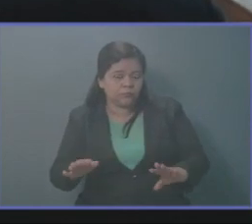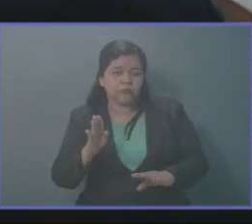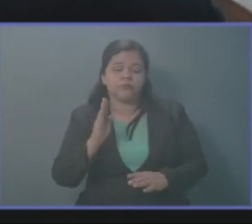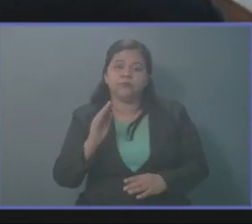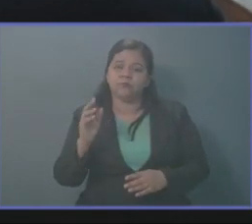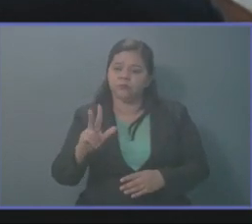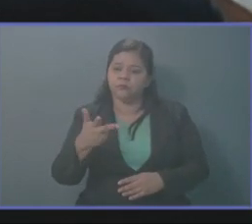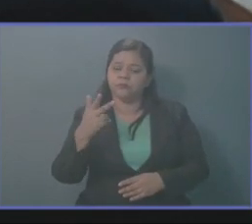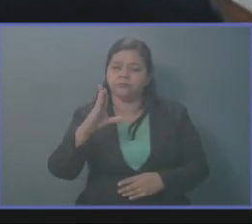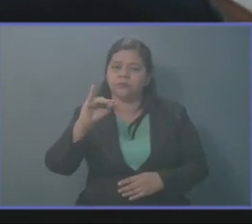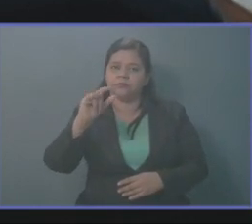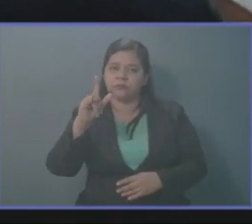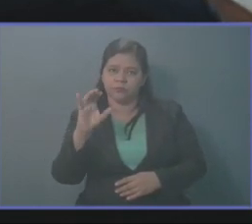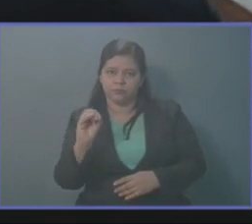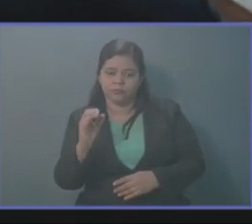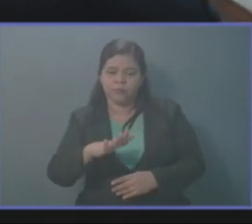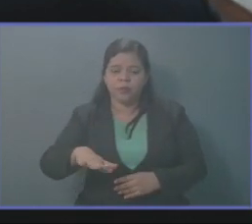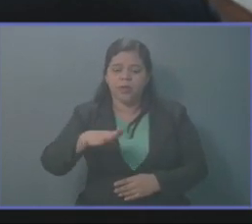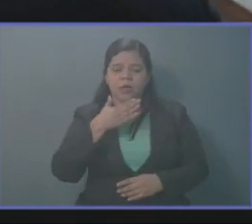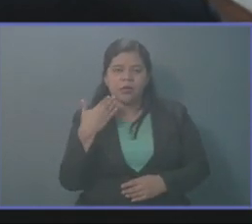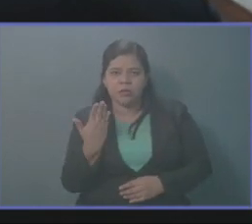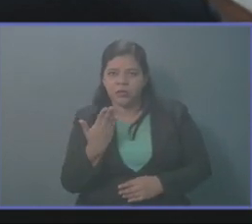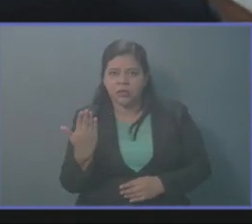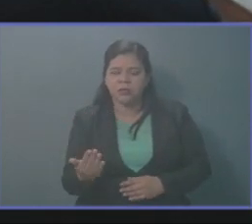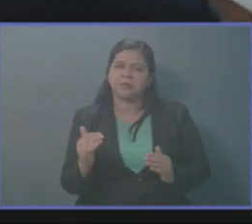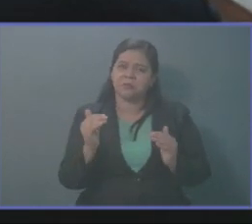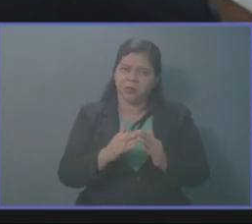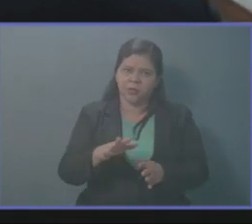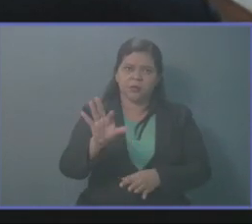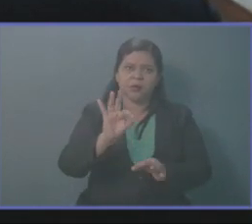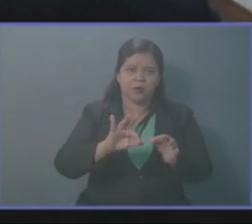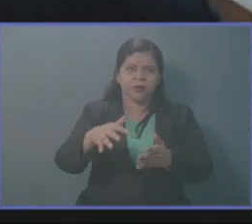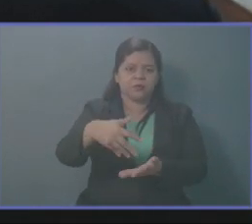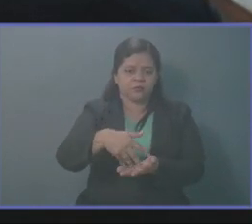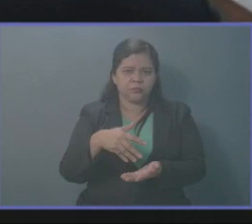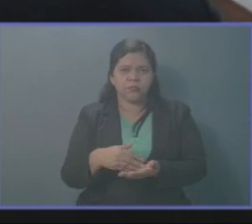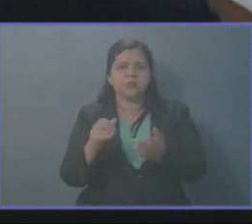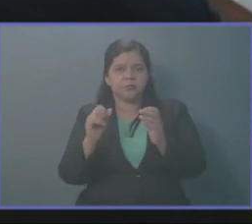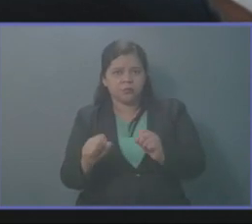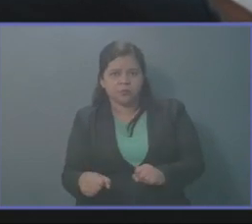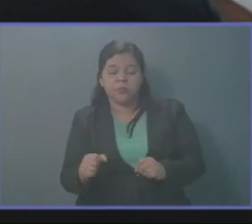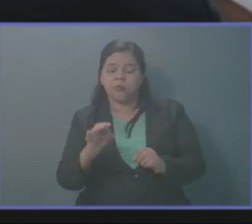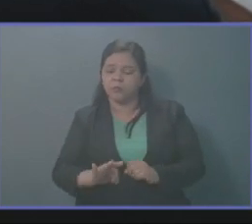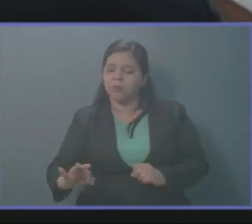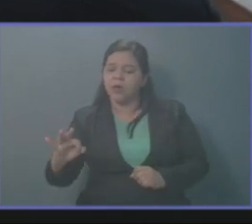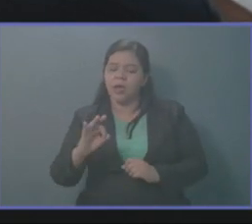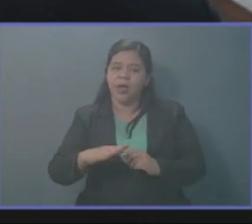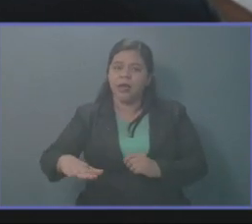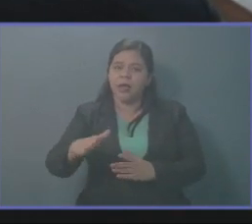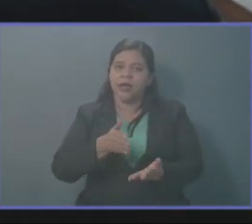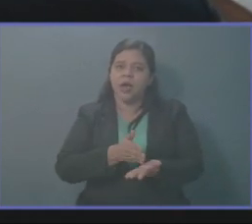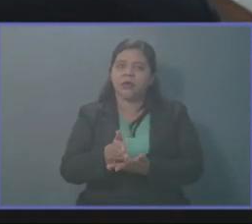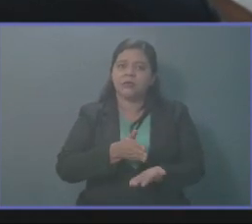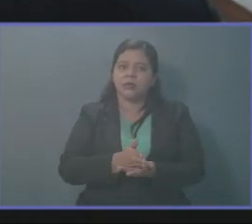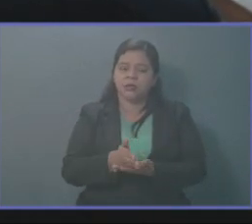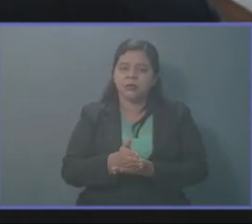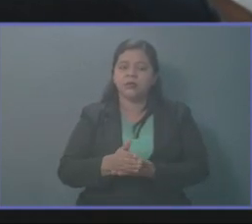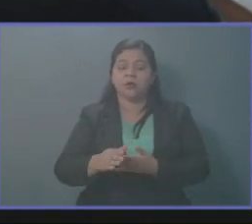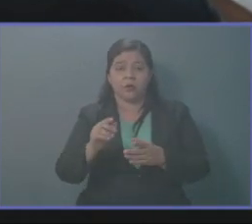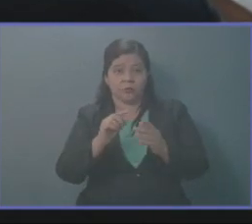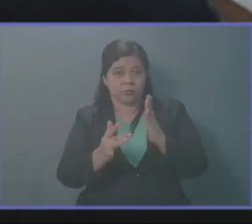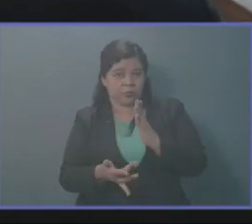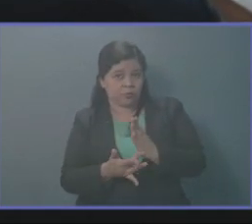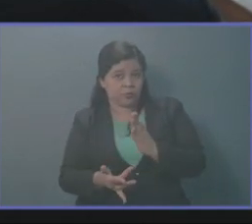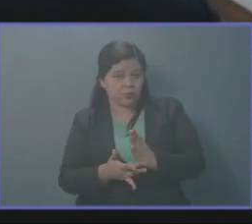educación básica, tanto en la zona rural como urbana. Deberá permitir, bajo estas condiciones, fortalecer el área de acceso a herramientas digitales,